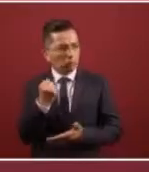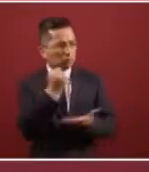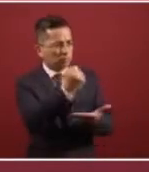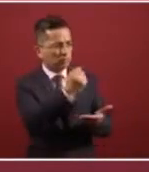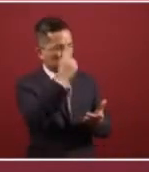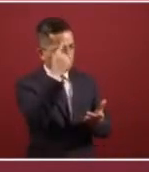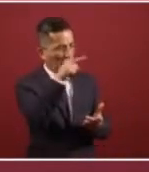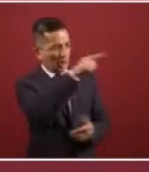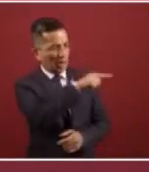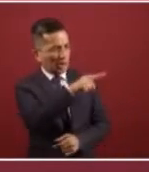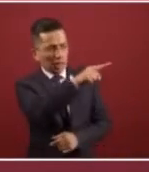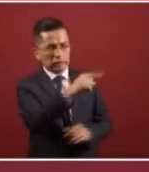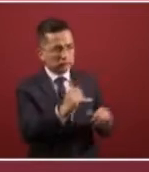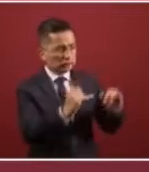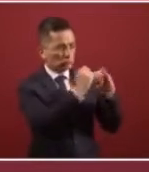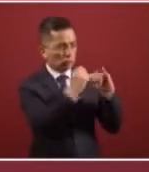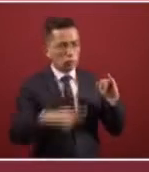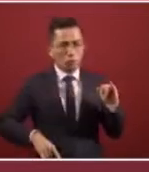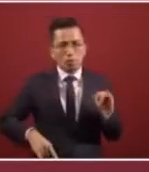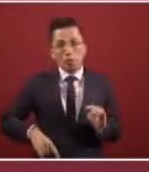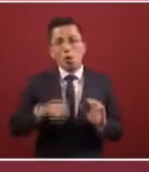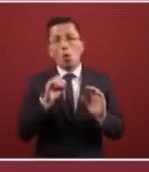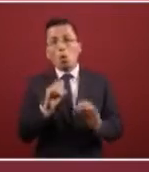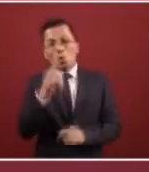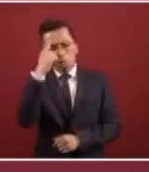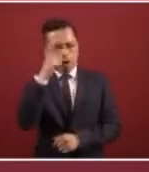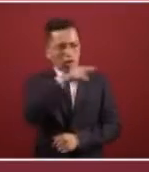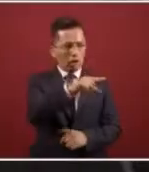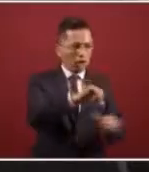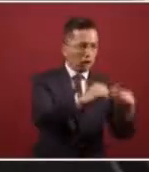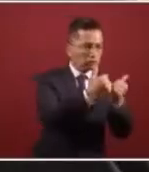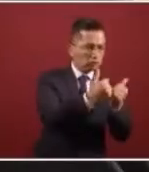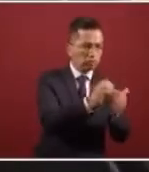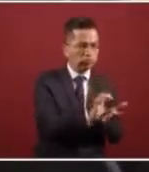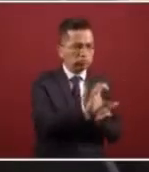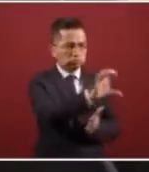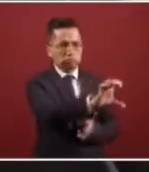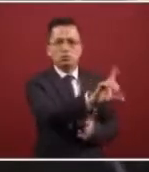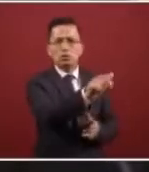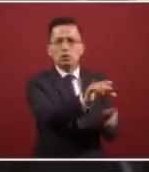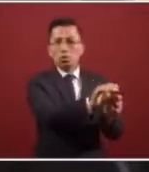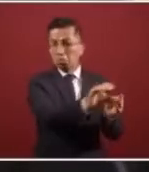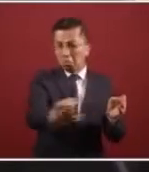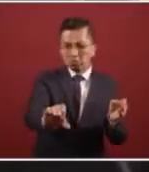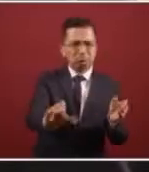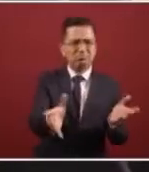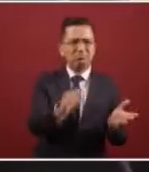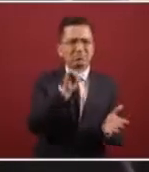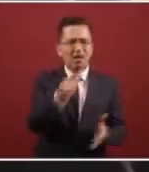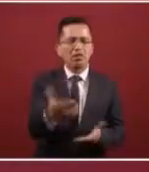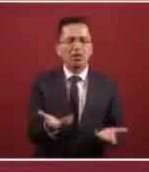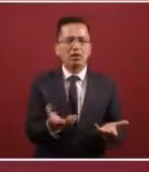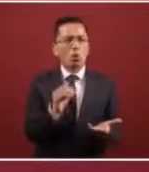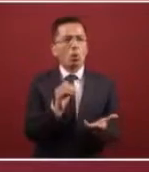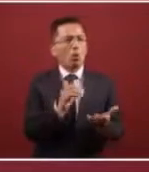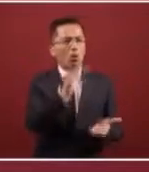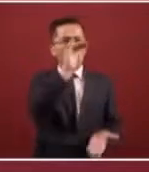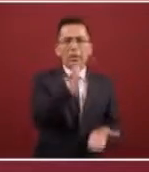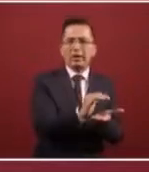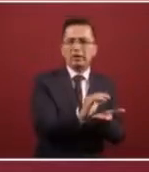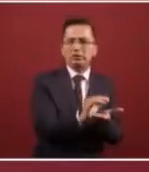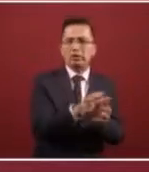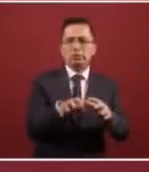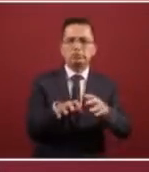instancias de gobierno o por organizaciones, no llega, o no llega completo, llega con